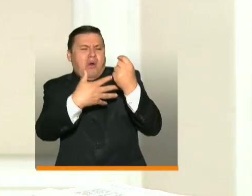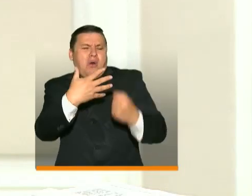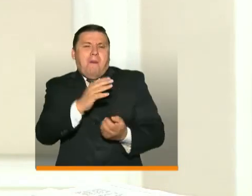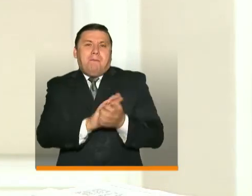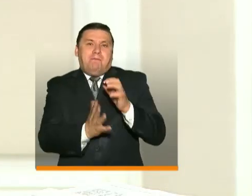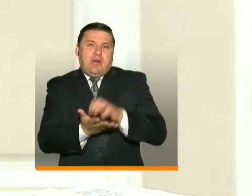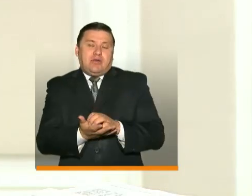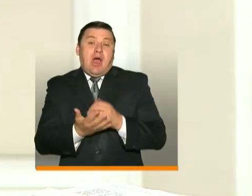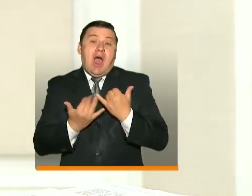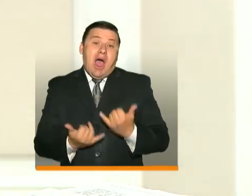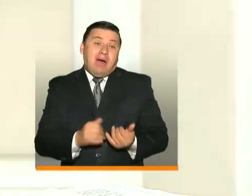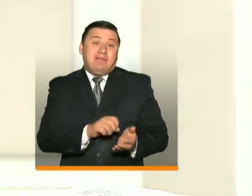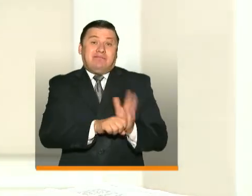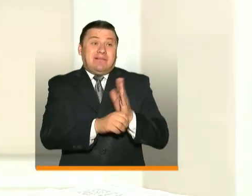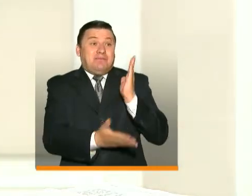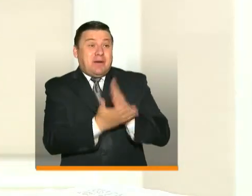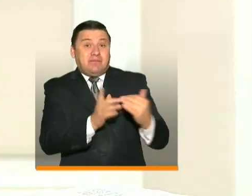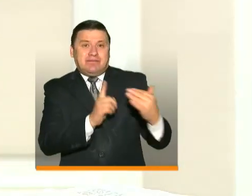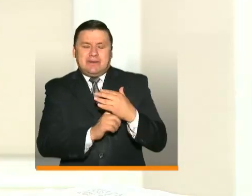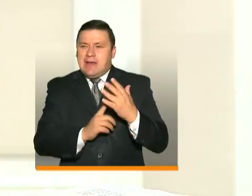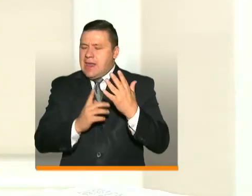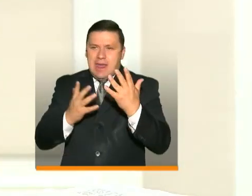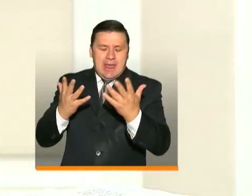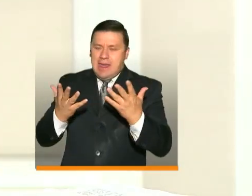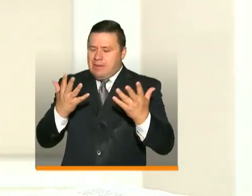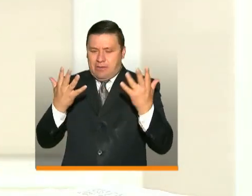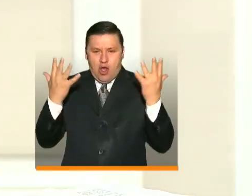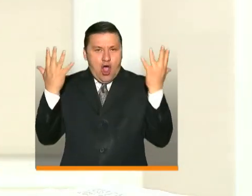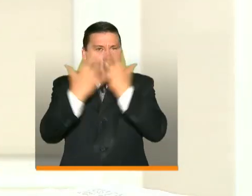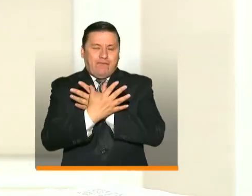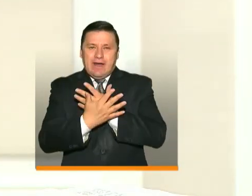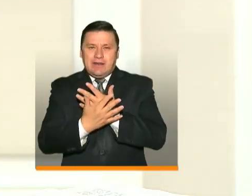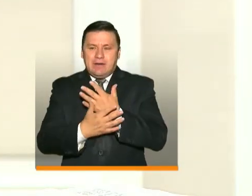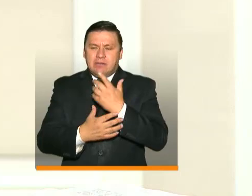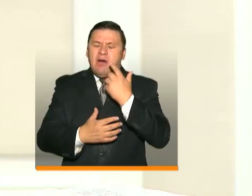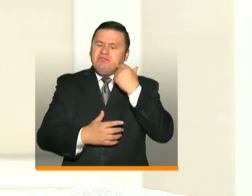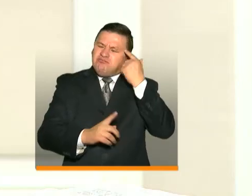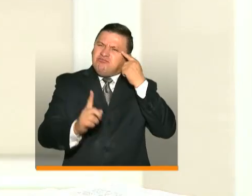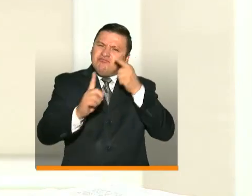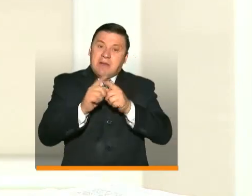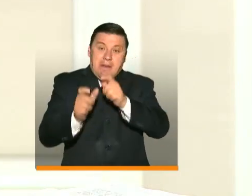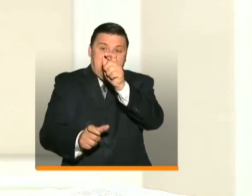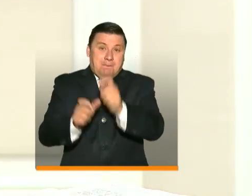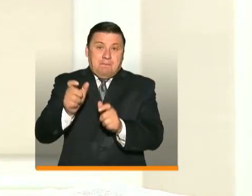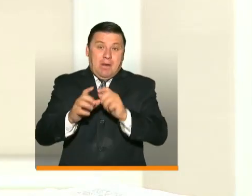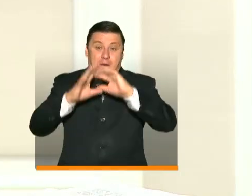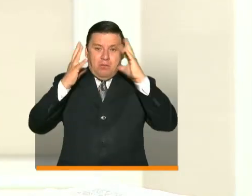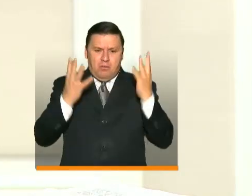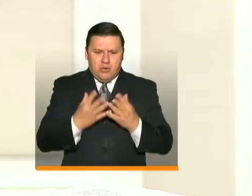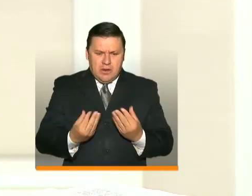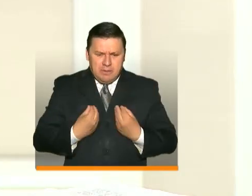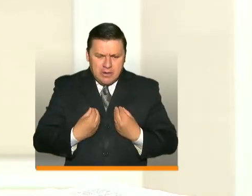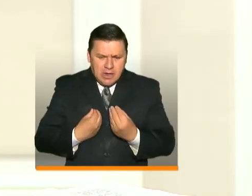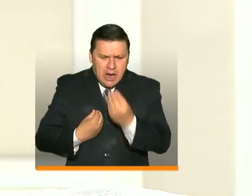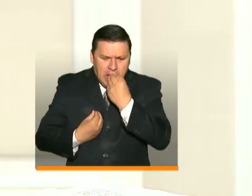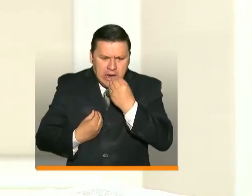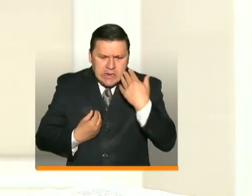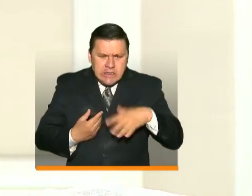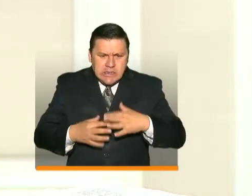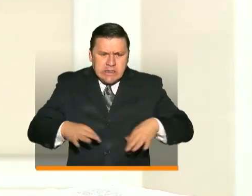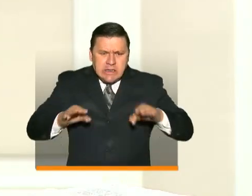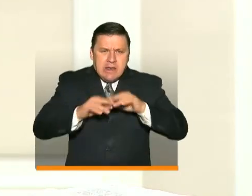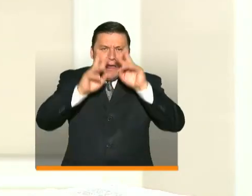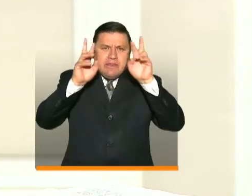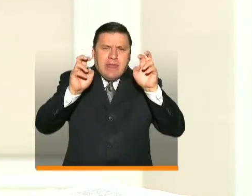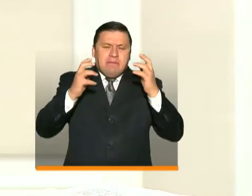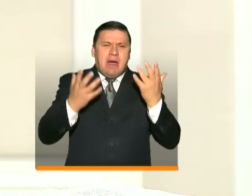Ahora, por cuenta del COVID, presidente, han cambiado muchísimo también las expectativas de los habitantes del mundo entero sobre los alimentos, los